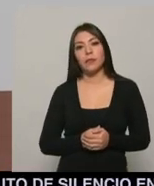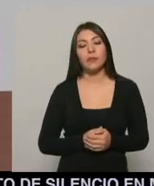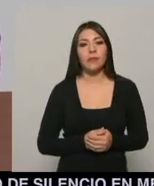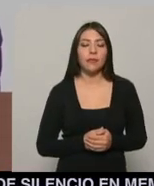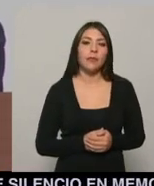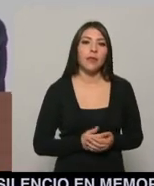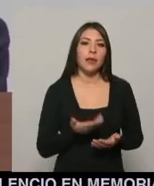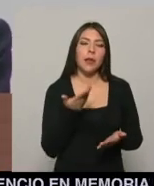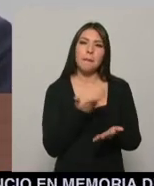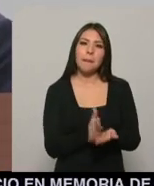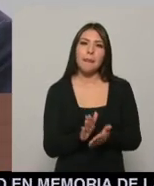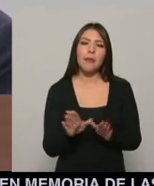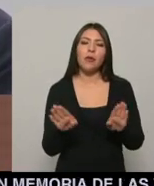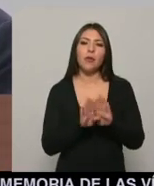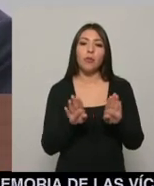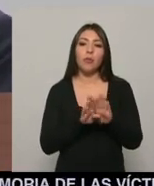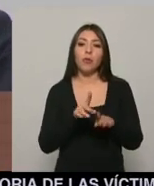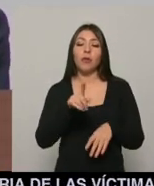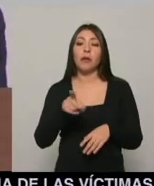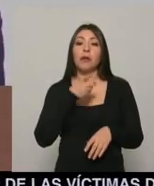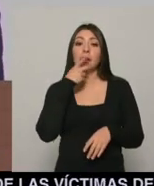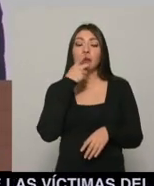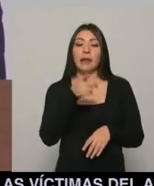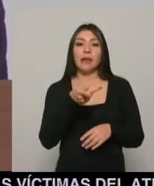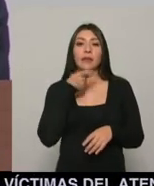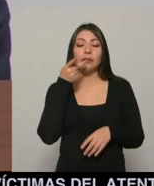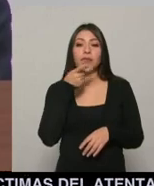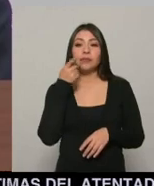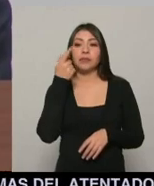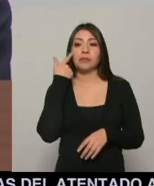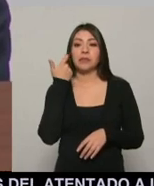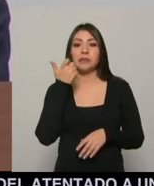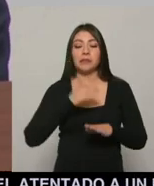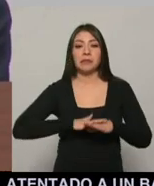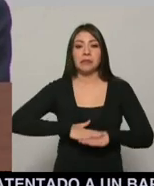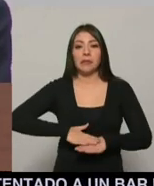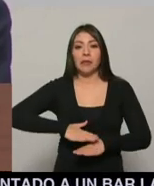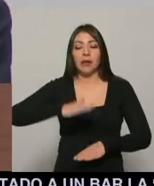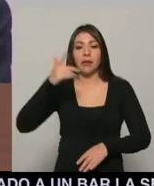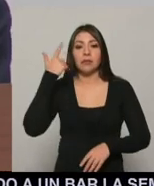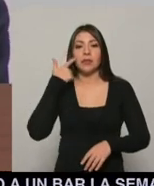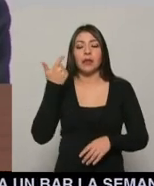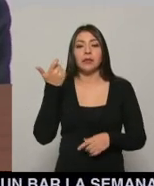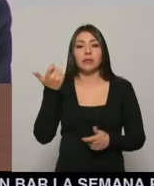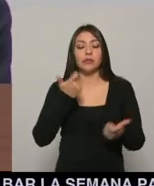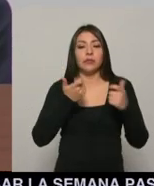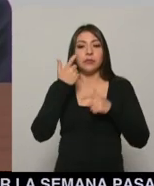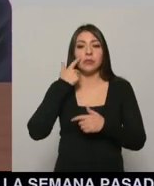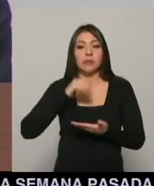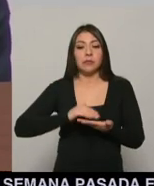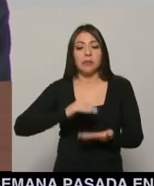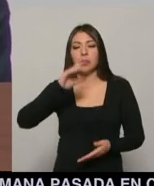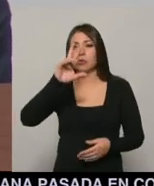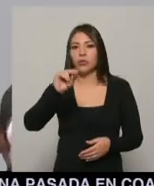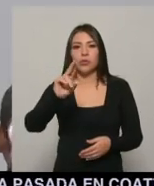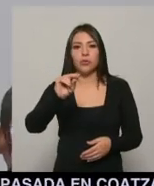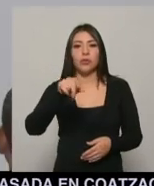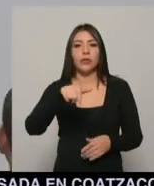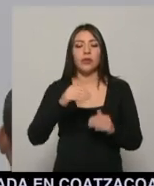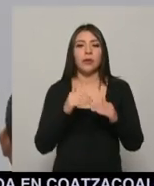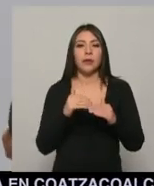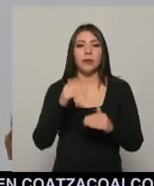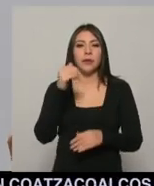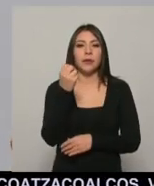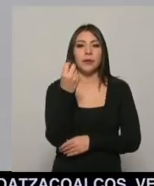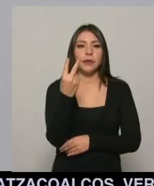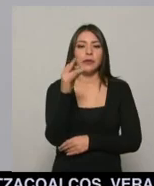relación con la recaudación, no es cierto que está cayendo la recaudación. Por el contrario, la recaudación creció en un